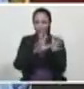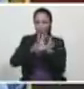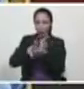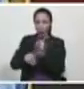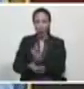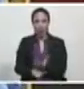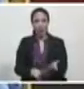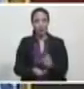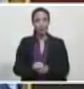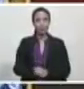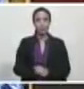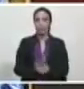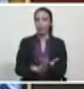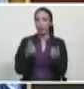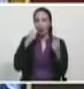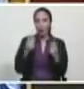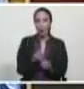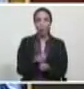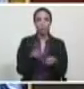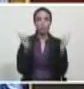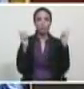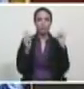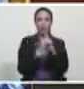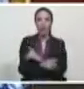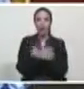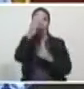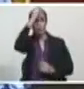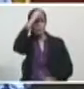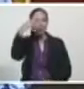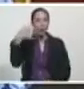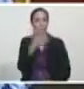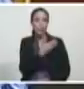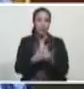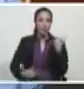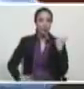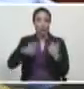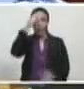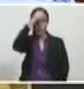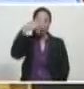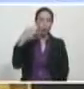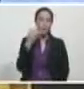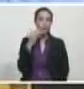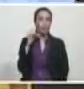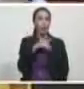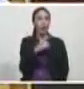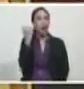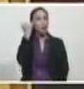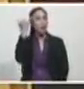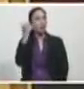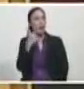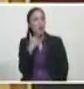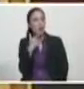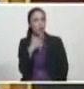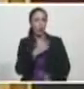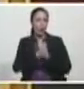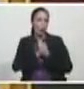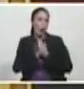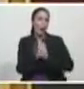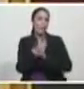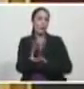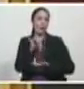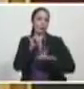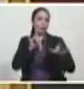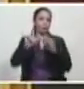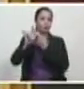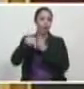¿O es que de un día para otro a Donald Trump se le despertó el amor por el pueblo de Venezuela? ¿Es que Donald